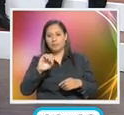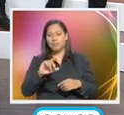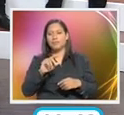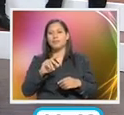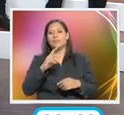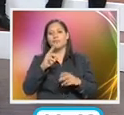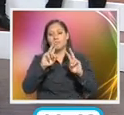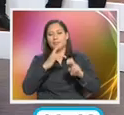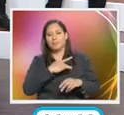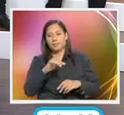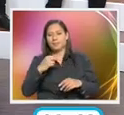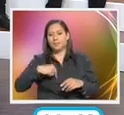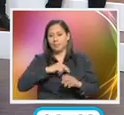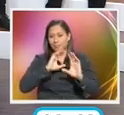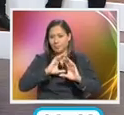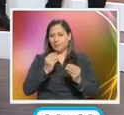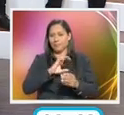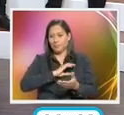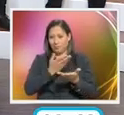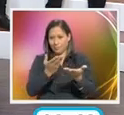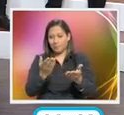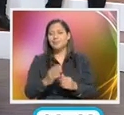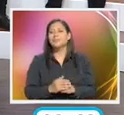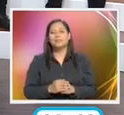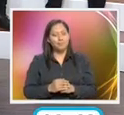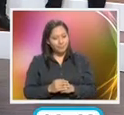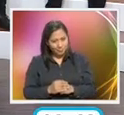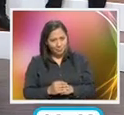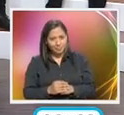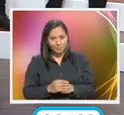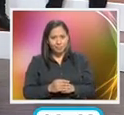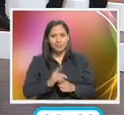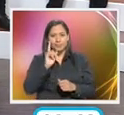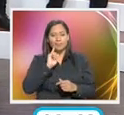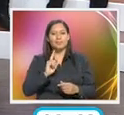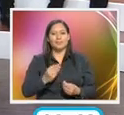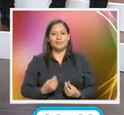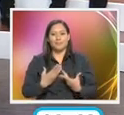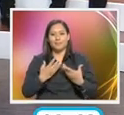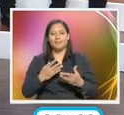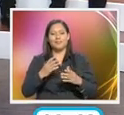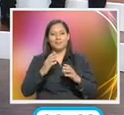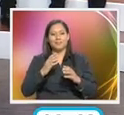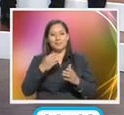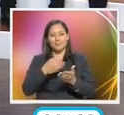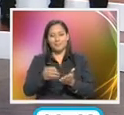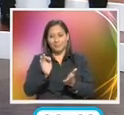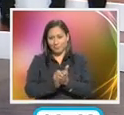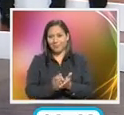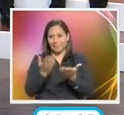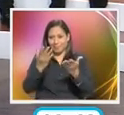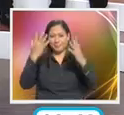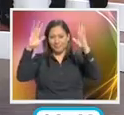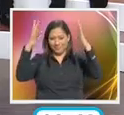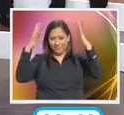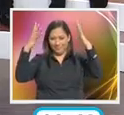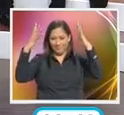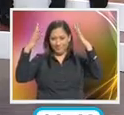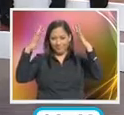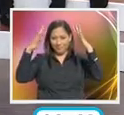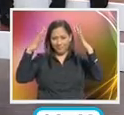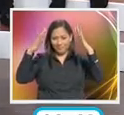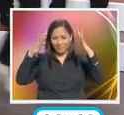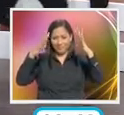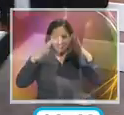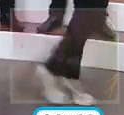un tema romántico y vamos a cantarle con mucho cariño a la gente. Pero a las refrescantes y atrevidas, ¿verdad? Más que nada. A las refrescantes y atrevidas, se les va. Pues un